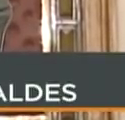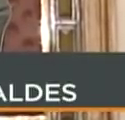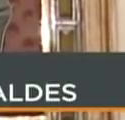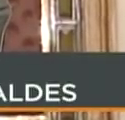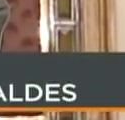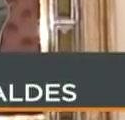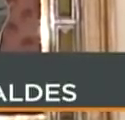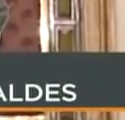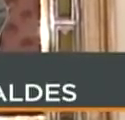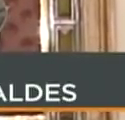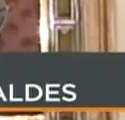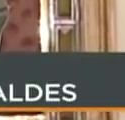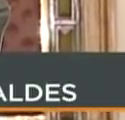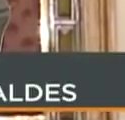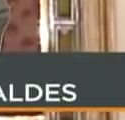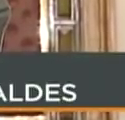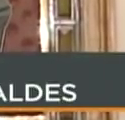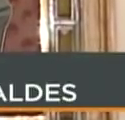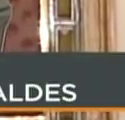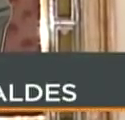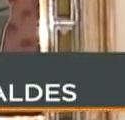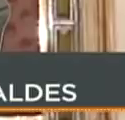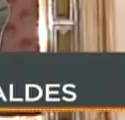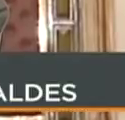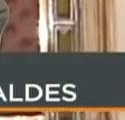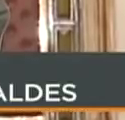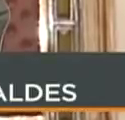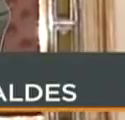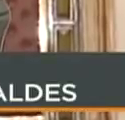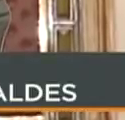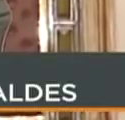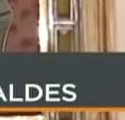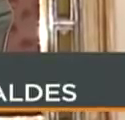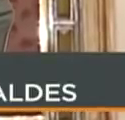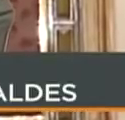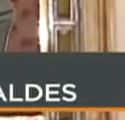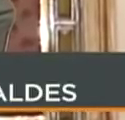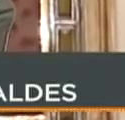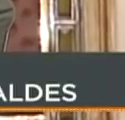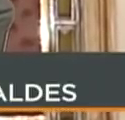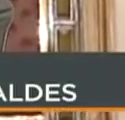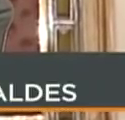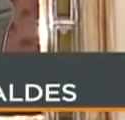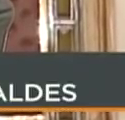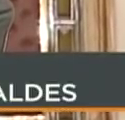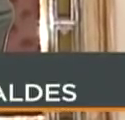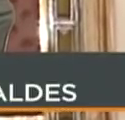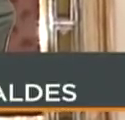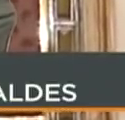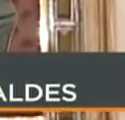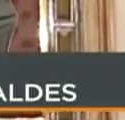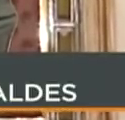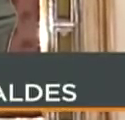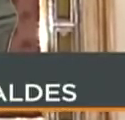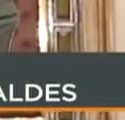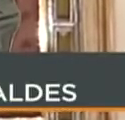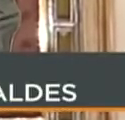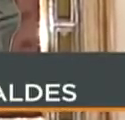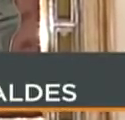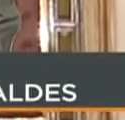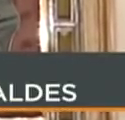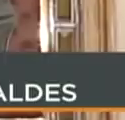criminales, impongan precios a como les da la gana y que los